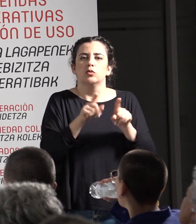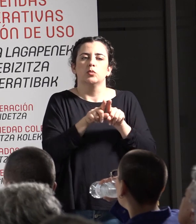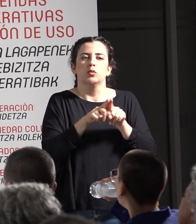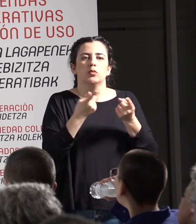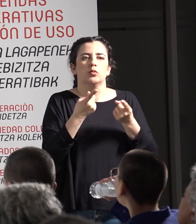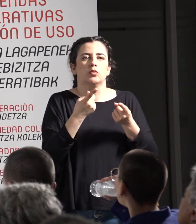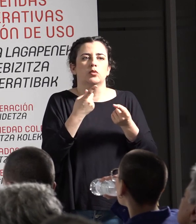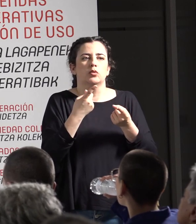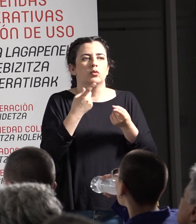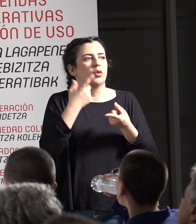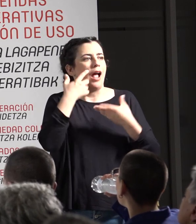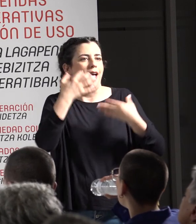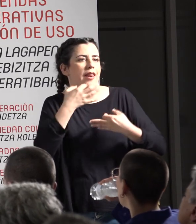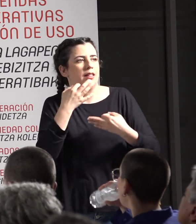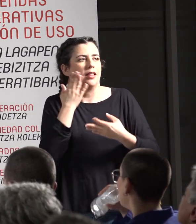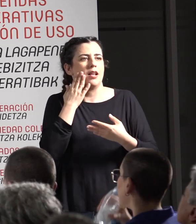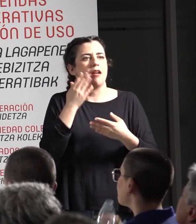algún tipo de garantía, etc.